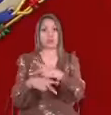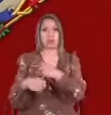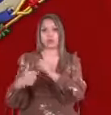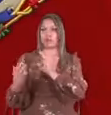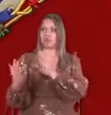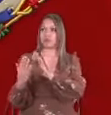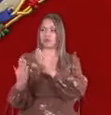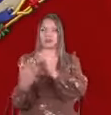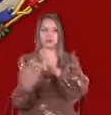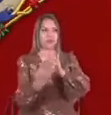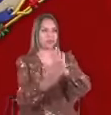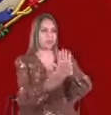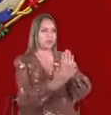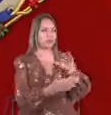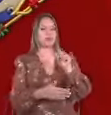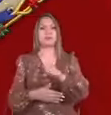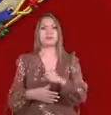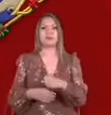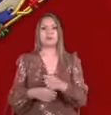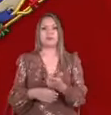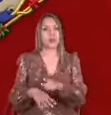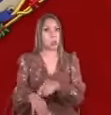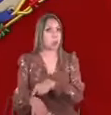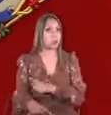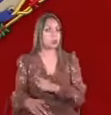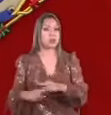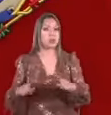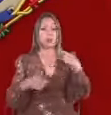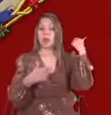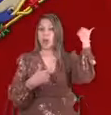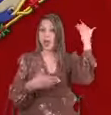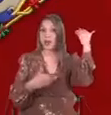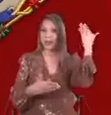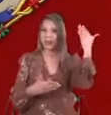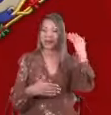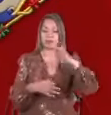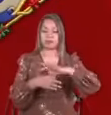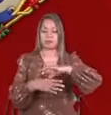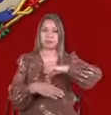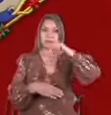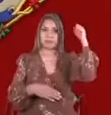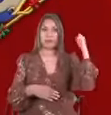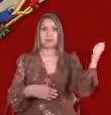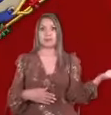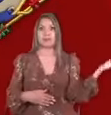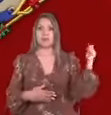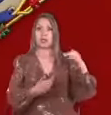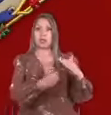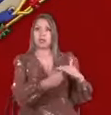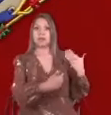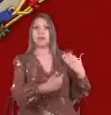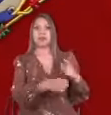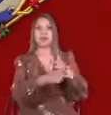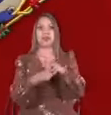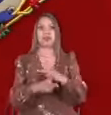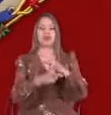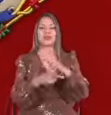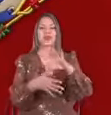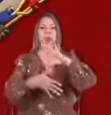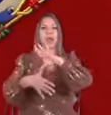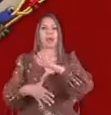De hecho, no es muy común, pero el alcalde de Quito electo acaba de venir de una invitación del Consejo de las Américas,